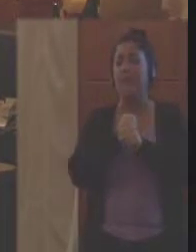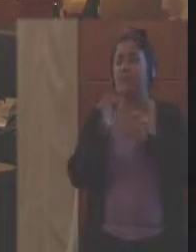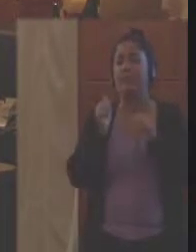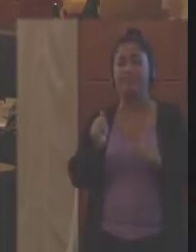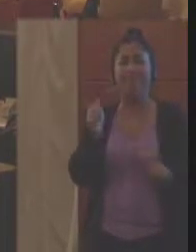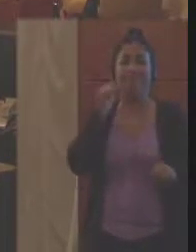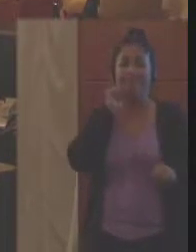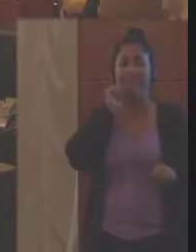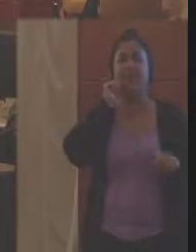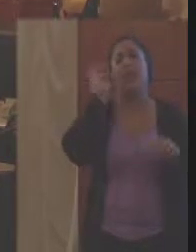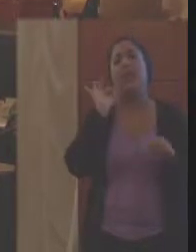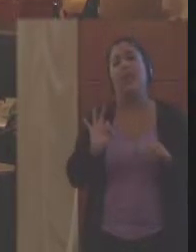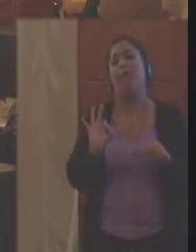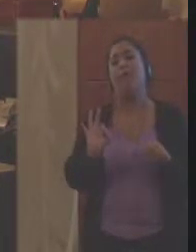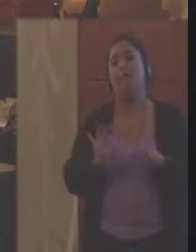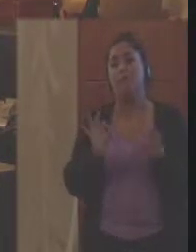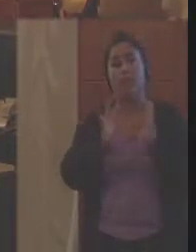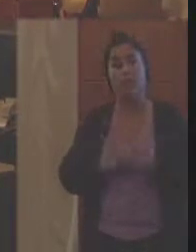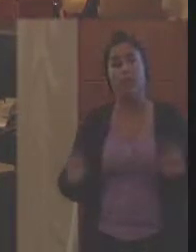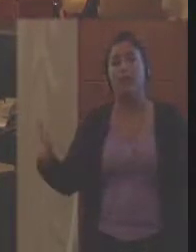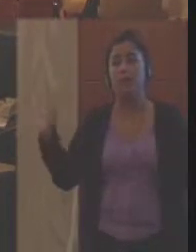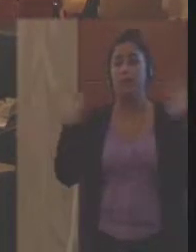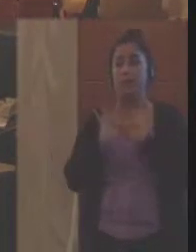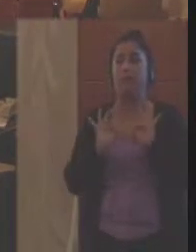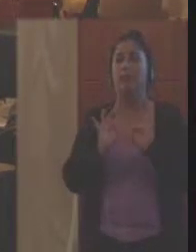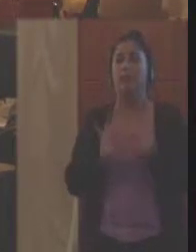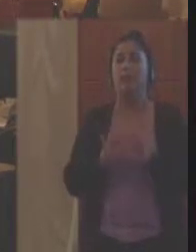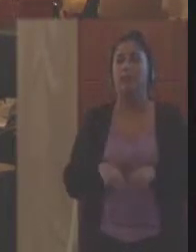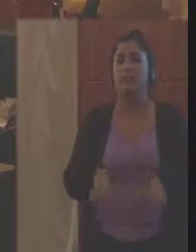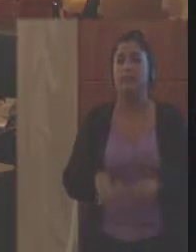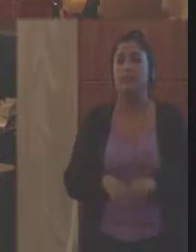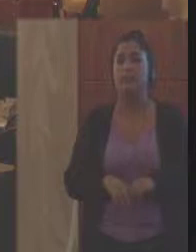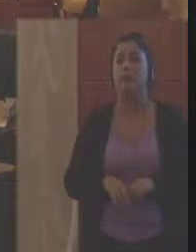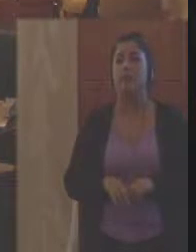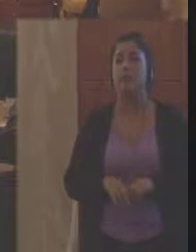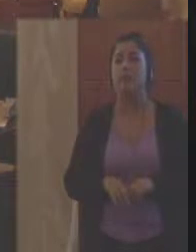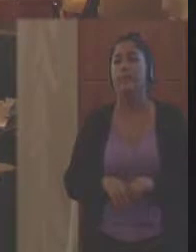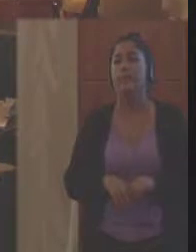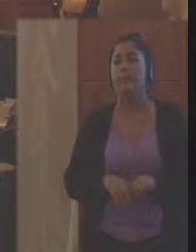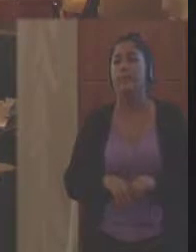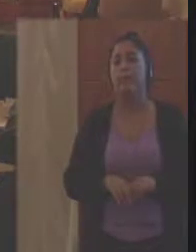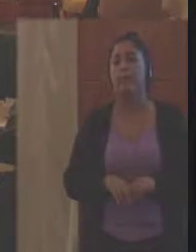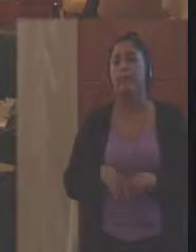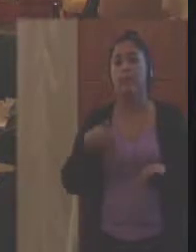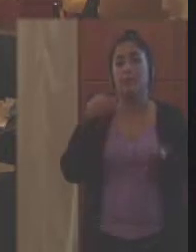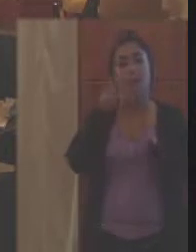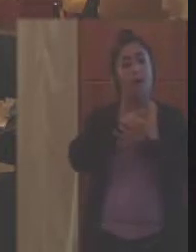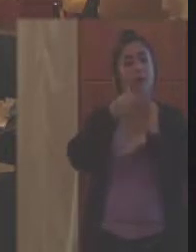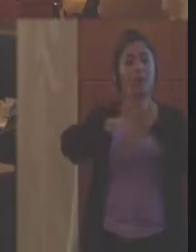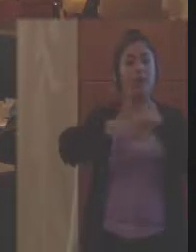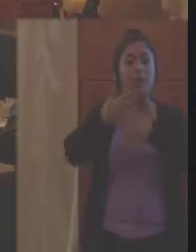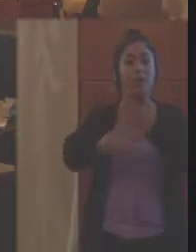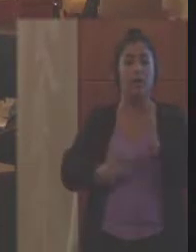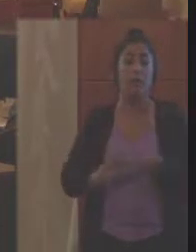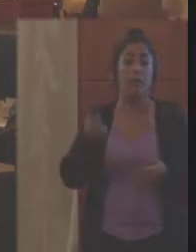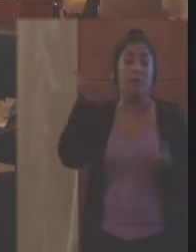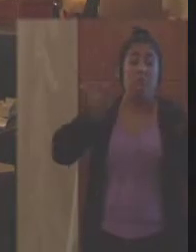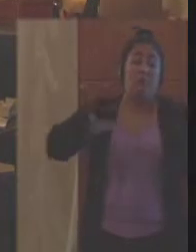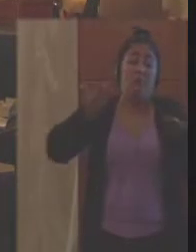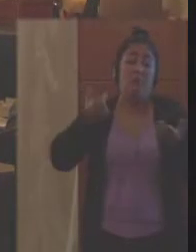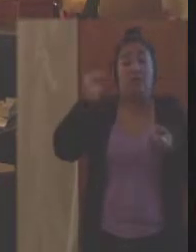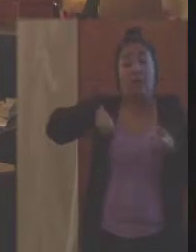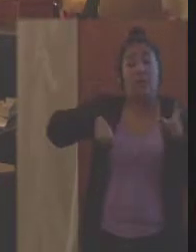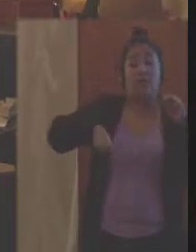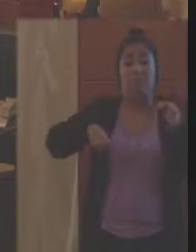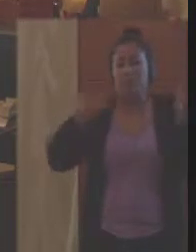que se tiene que reflexionar, porque no podemos esperar a que termine el periodo del marco de acción de Hyogo y luego evaluamos a ver si nosotros cumplimos o nos